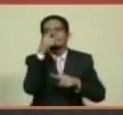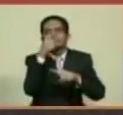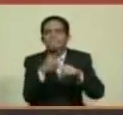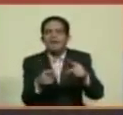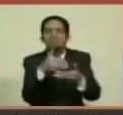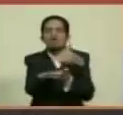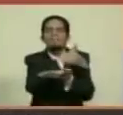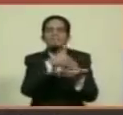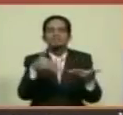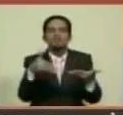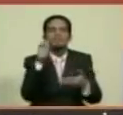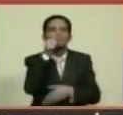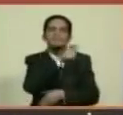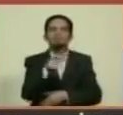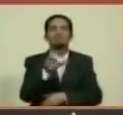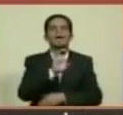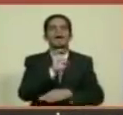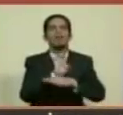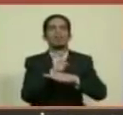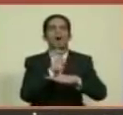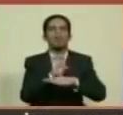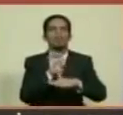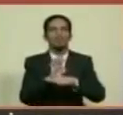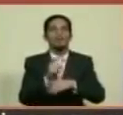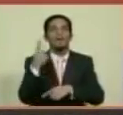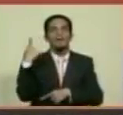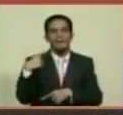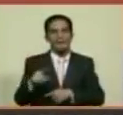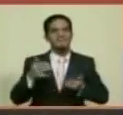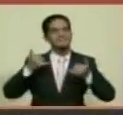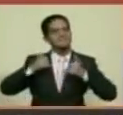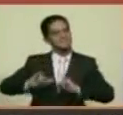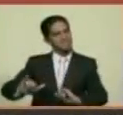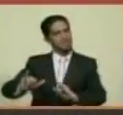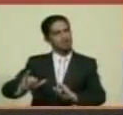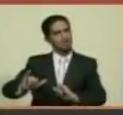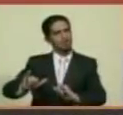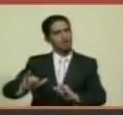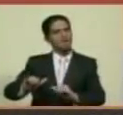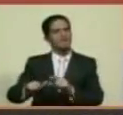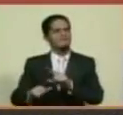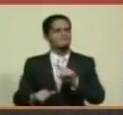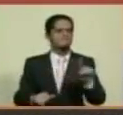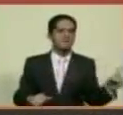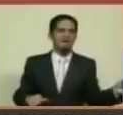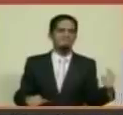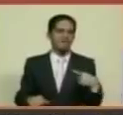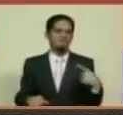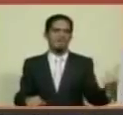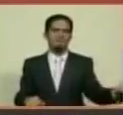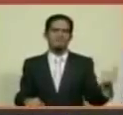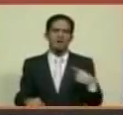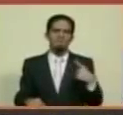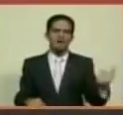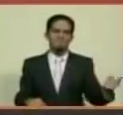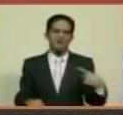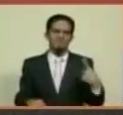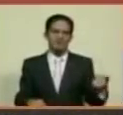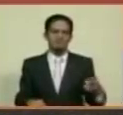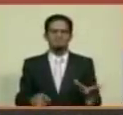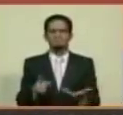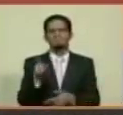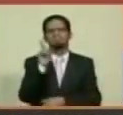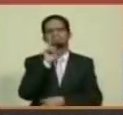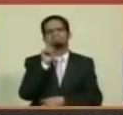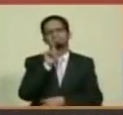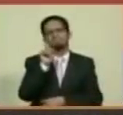que tienen hijos, hijas, familiares que con mucha frecuencia van y vienen por vía terrestre a Ecuador. Mentiroso, es